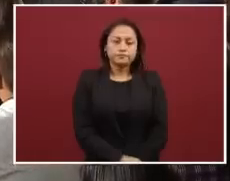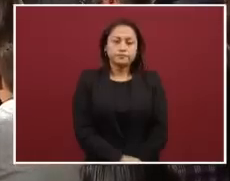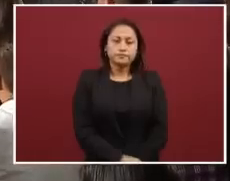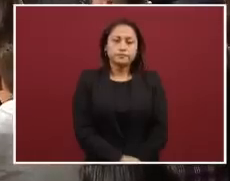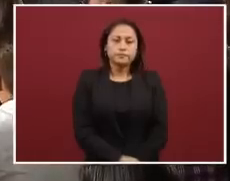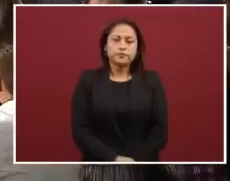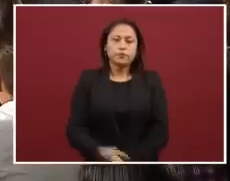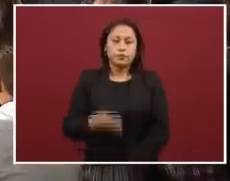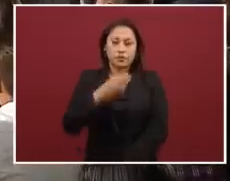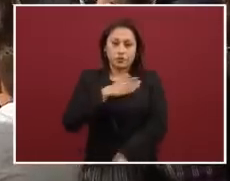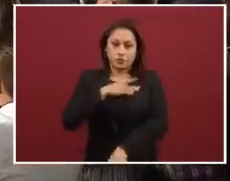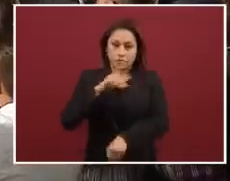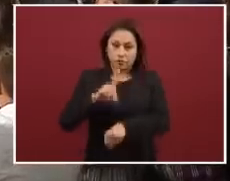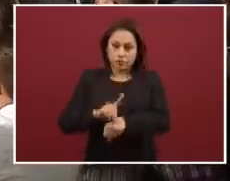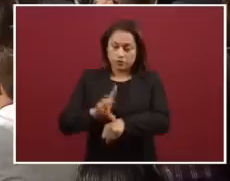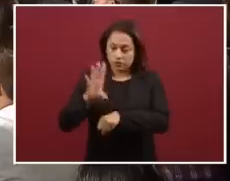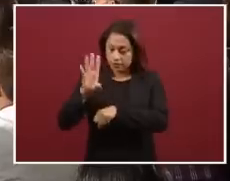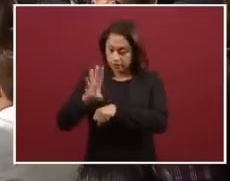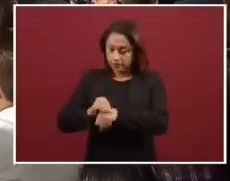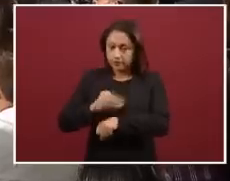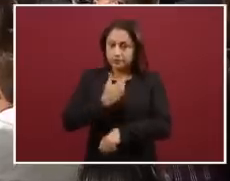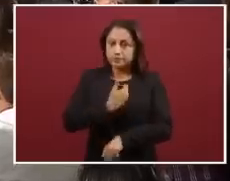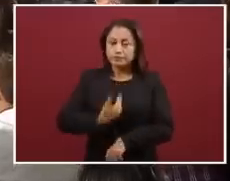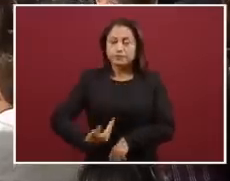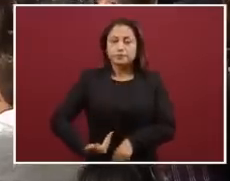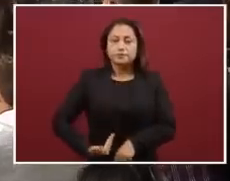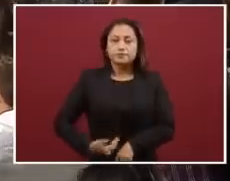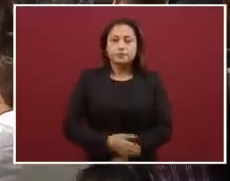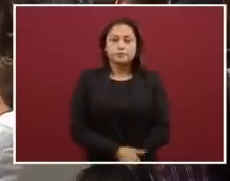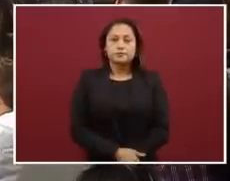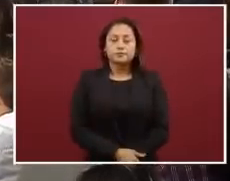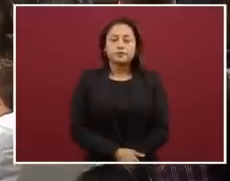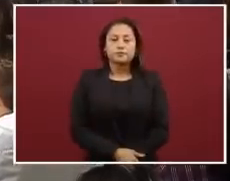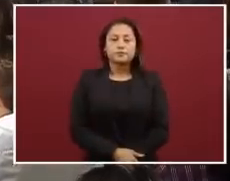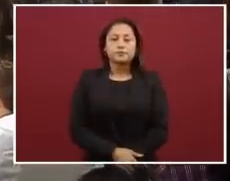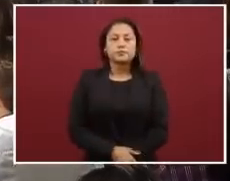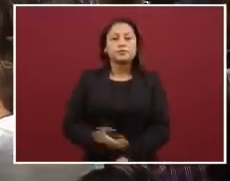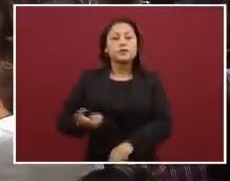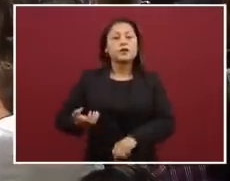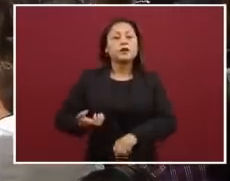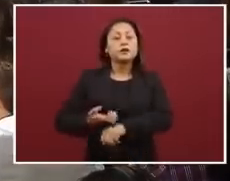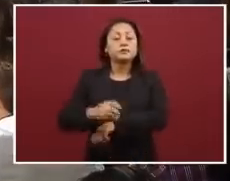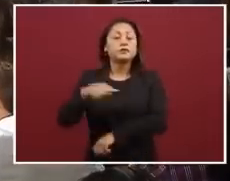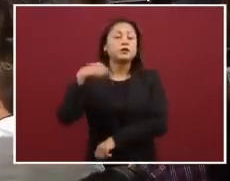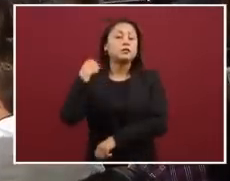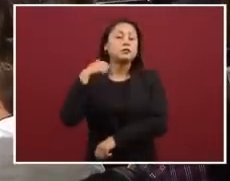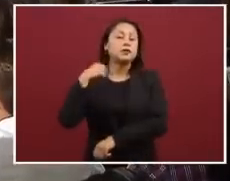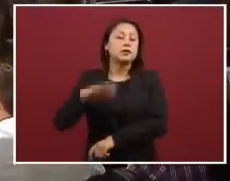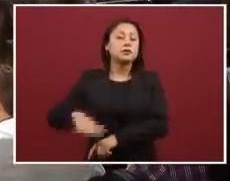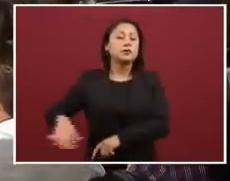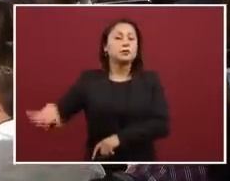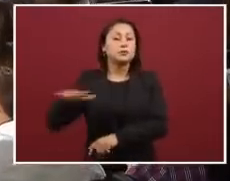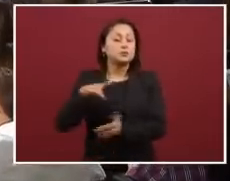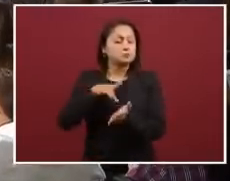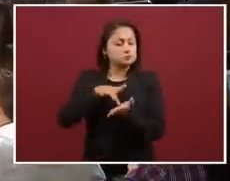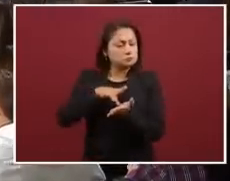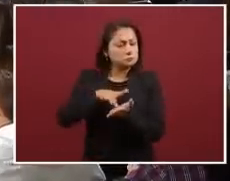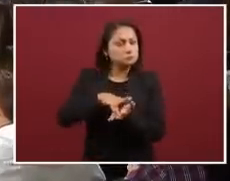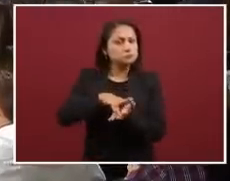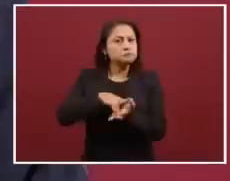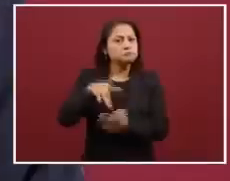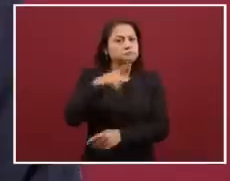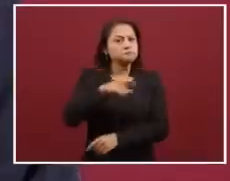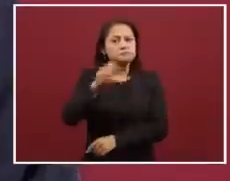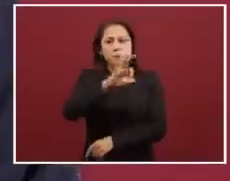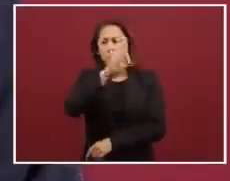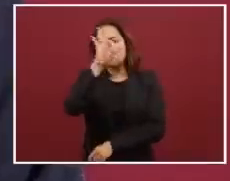Buenos días. Con su permiso, señor presidente. El Estado de Tabasco respalda total, absolutamente,